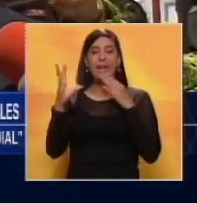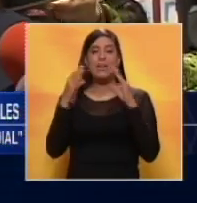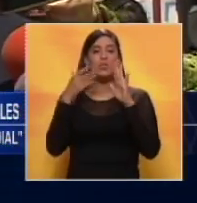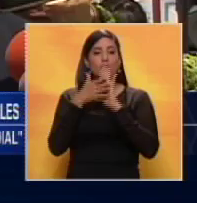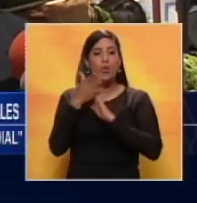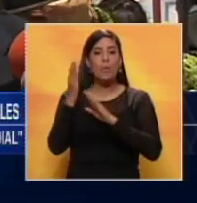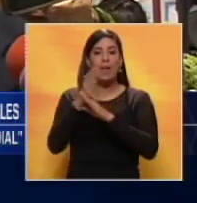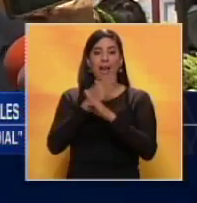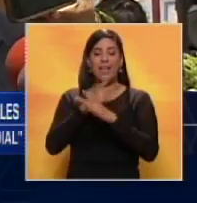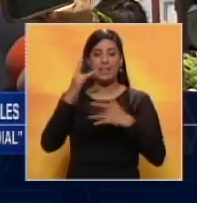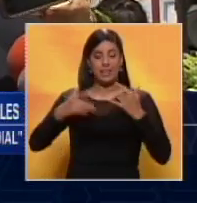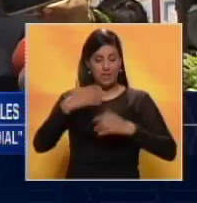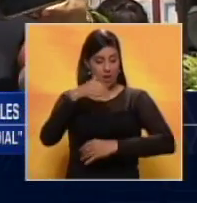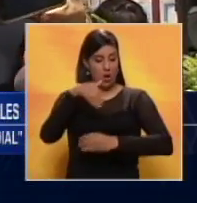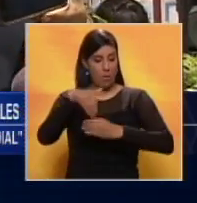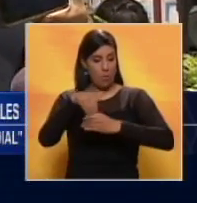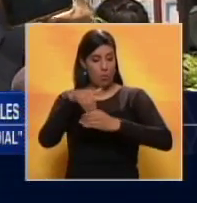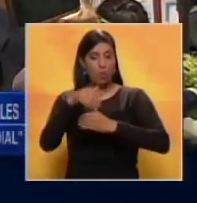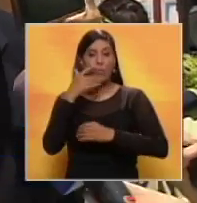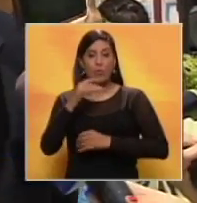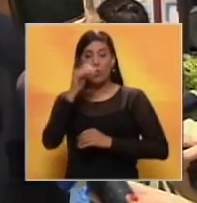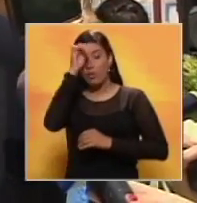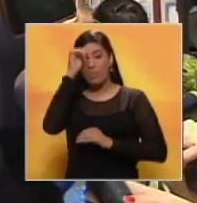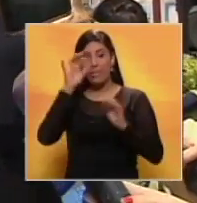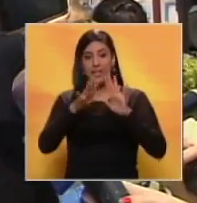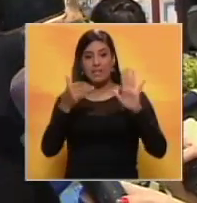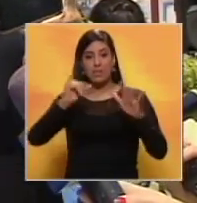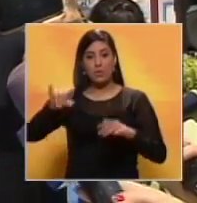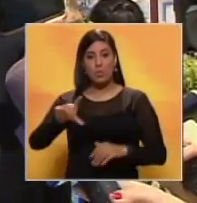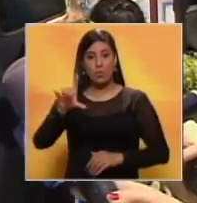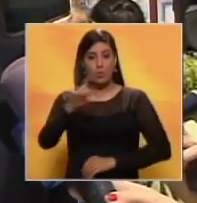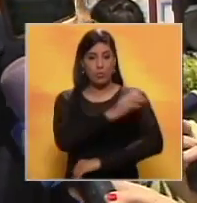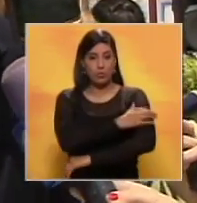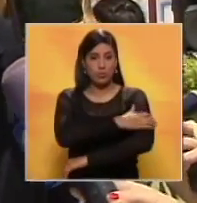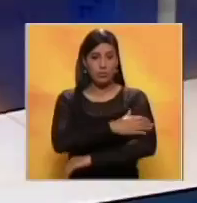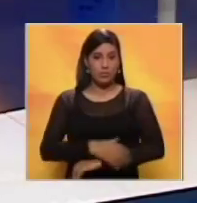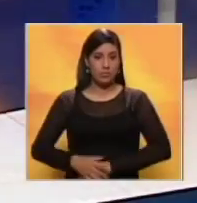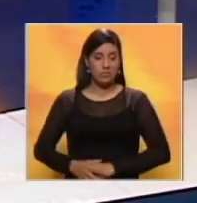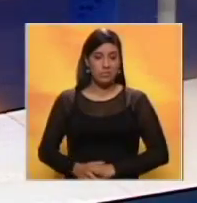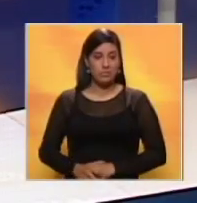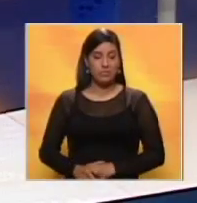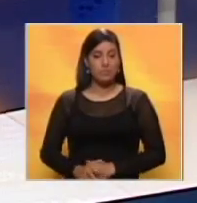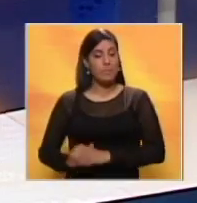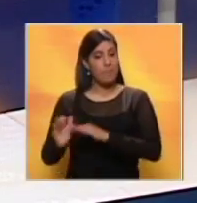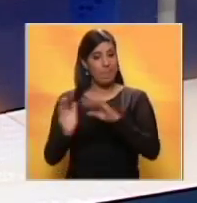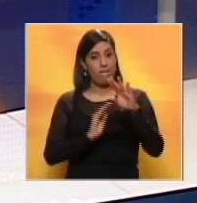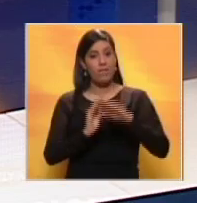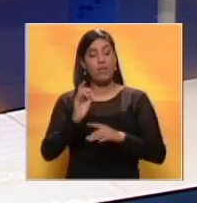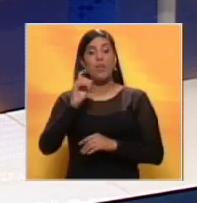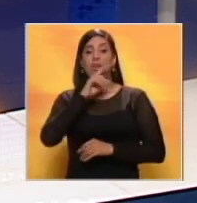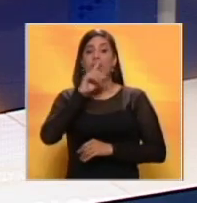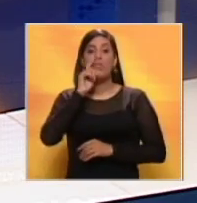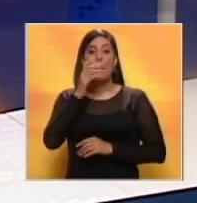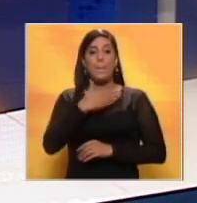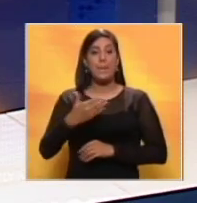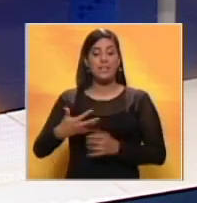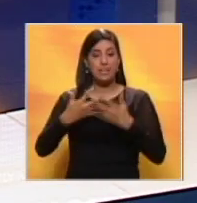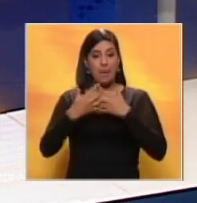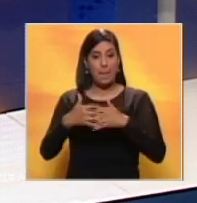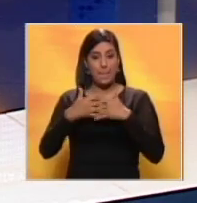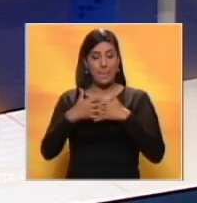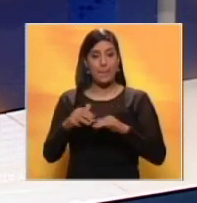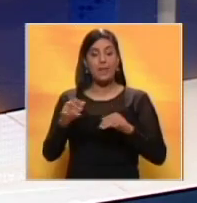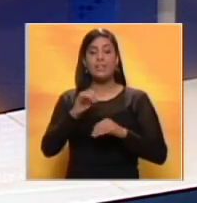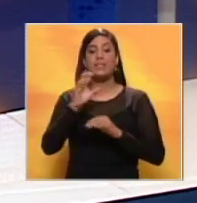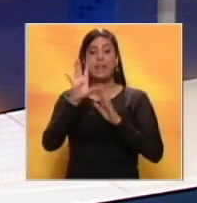conversar previo a la actividad opositora que se realizará este domingo 16 de julio. Orlando Camacho, presidente de Fedeindustria y